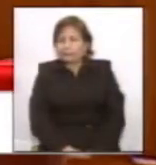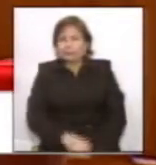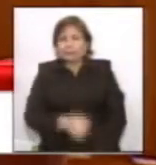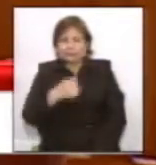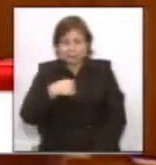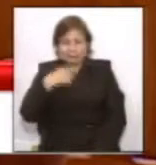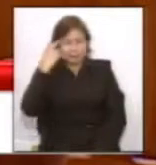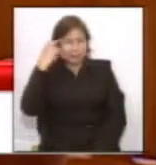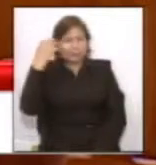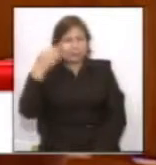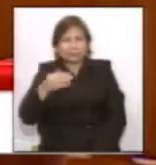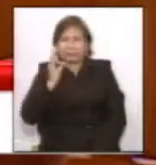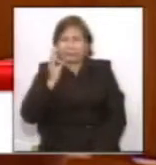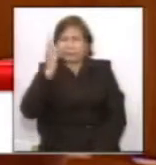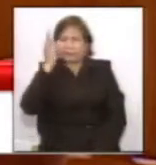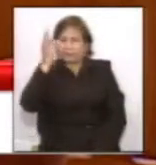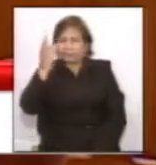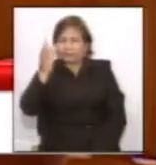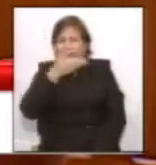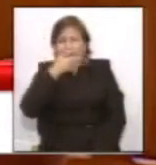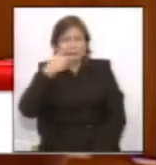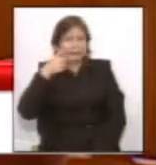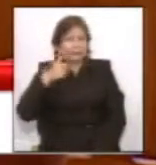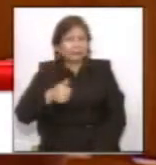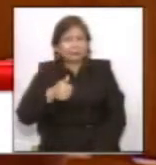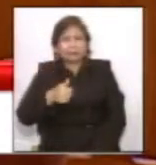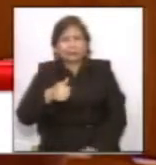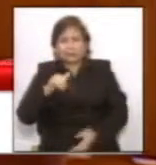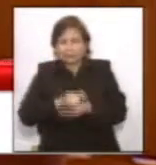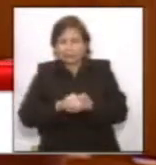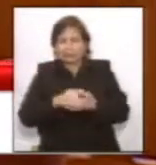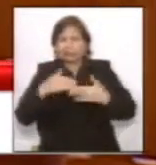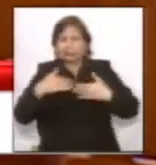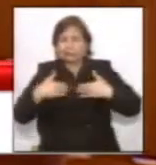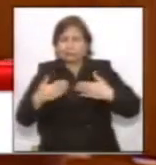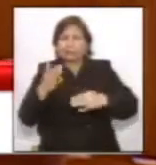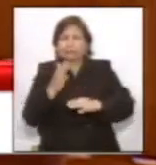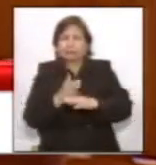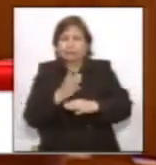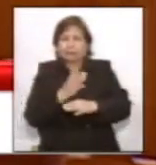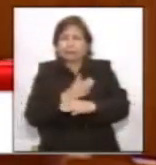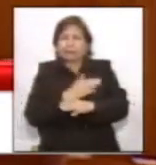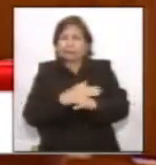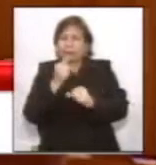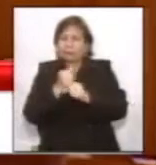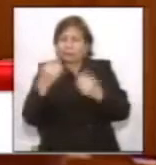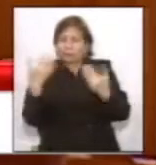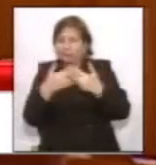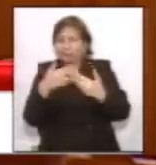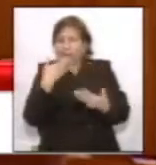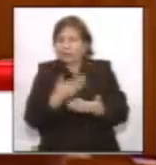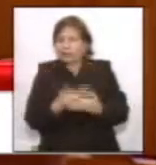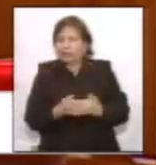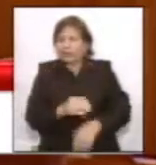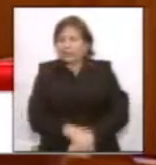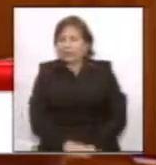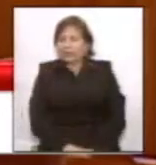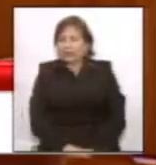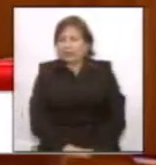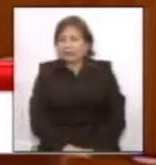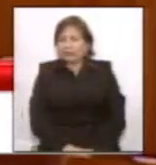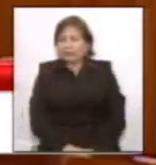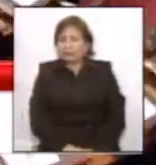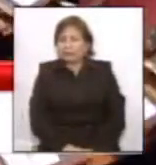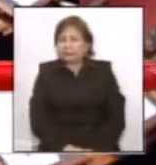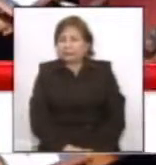Estoy convencida de que un futuro mejor es posible y sé que podemos construirlo si trabajamos juntos. Muchas gracias.